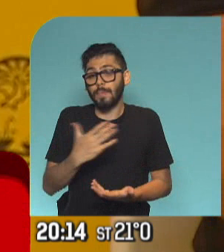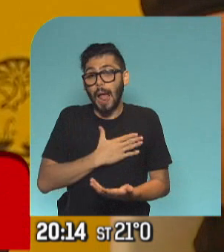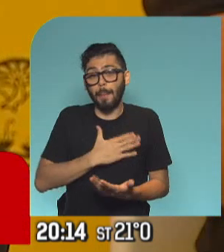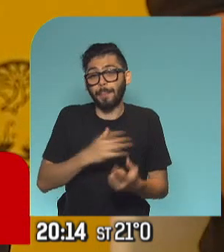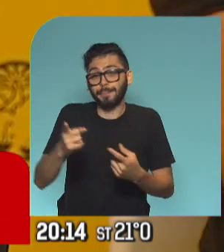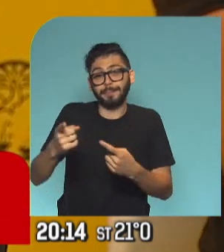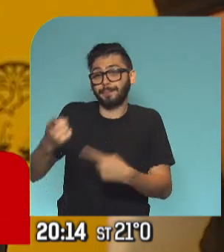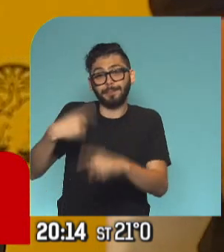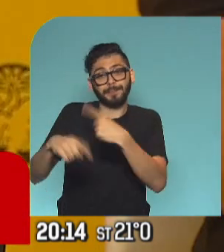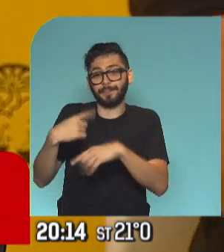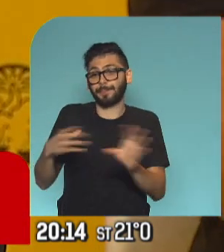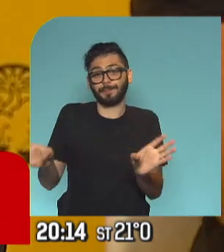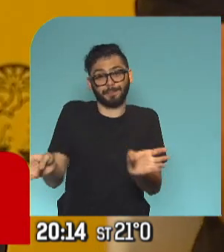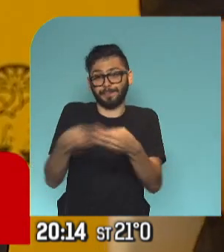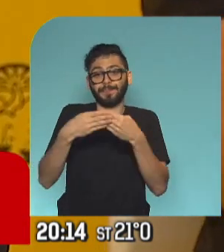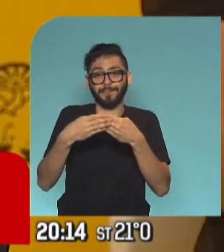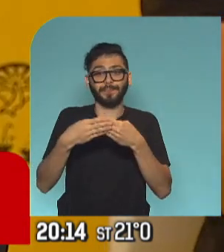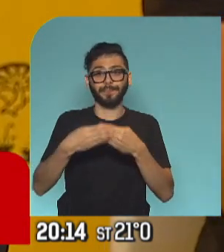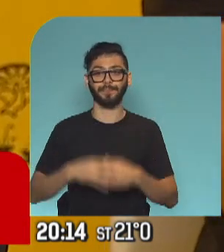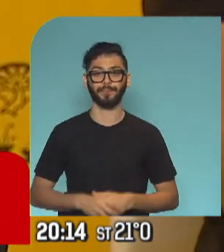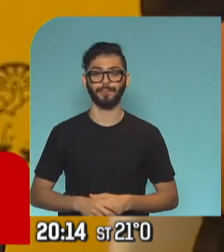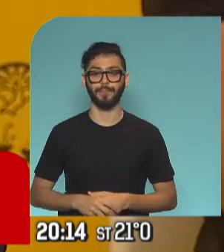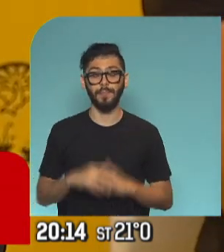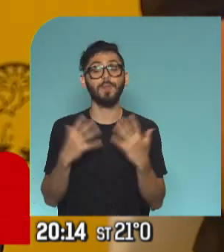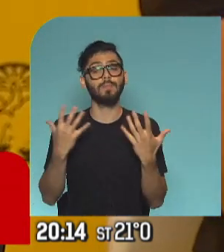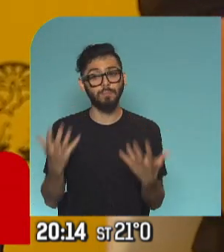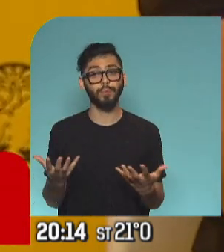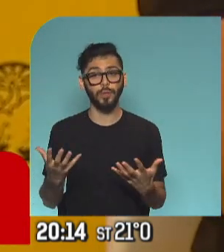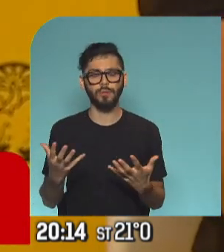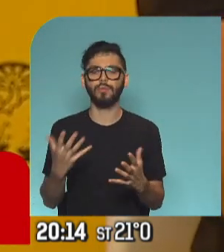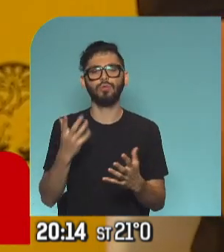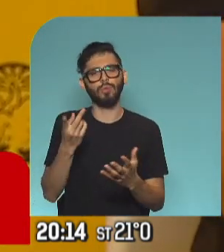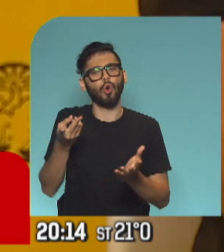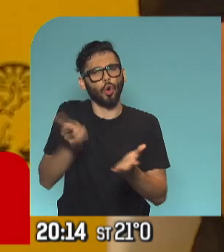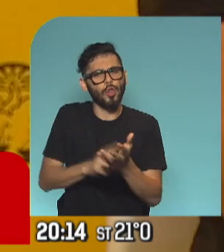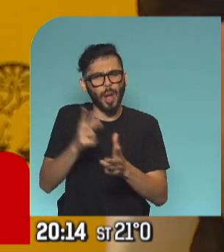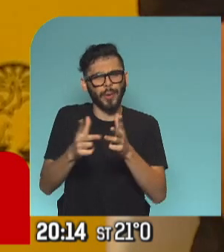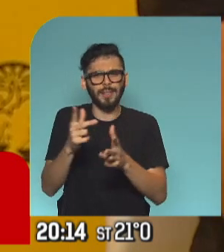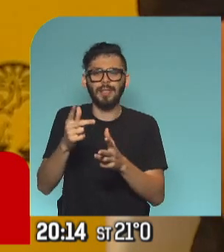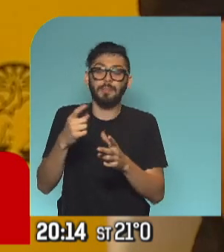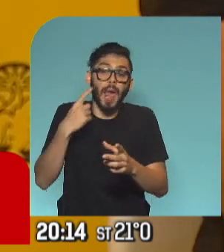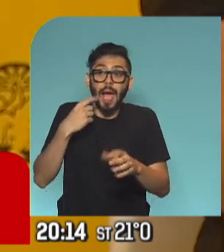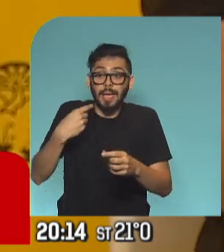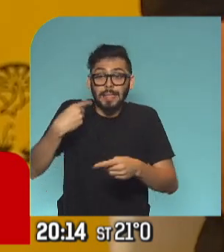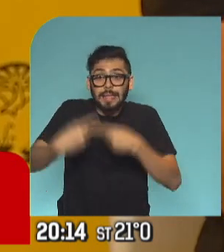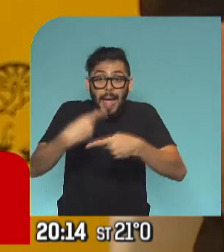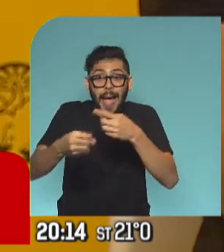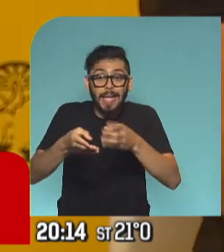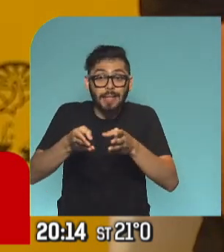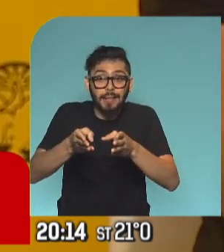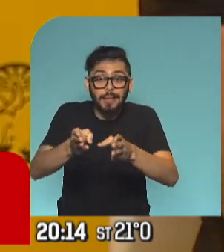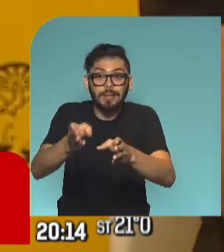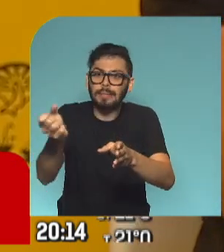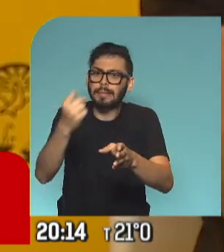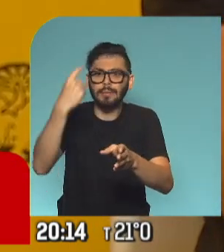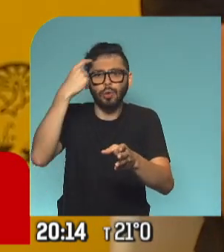que volver a cerrar actividades. Por eso, insisto, ¿no? Para seguir avanzando tenemos que ser muy